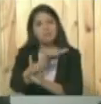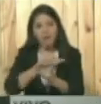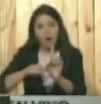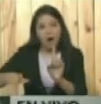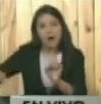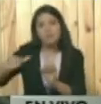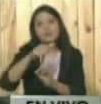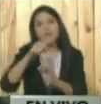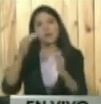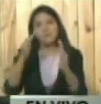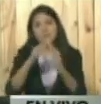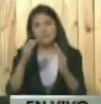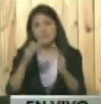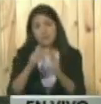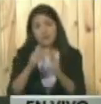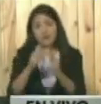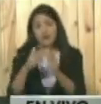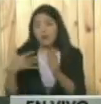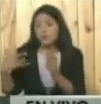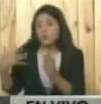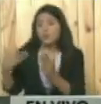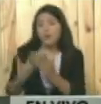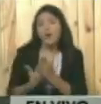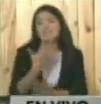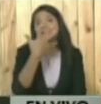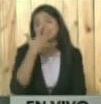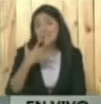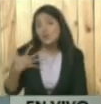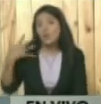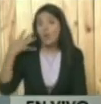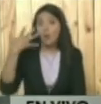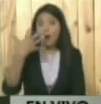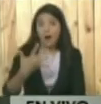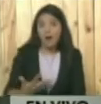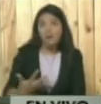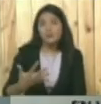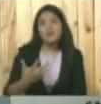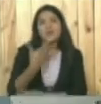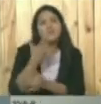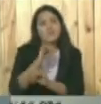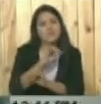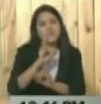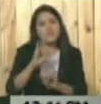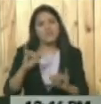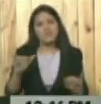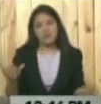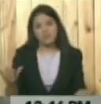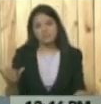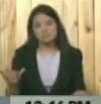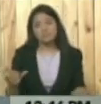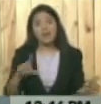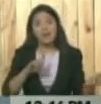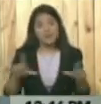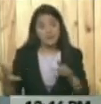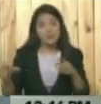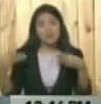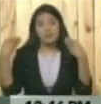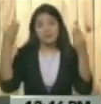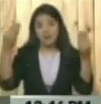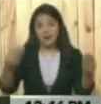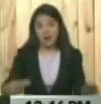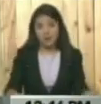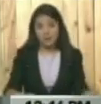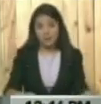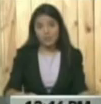vivienda. En los últimos 5 años hemos culminado y entregado